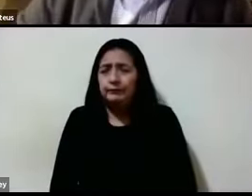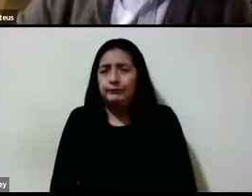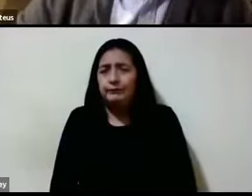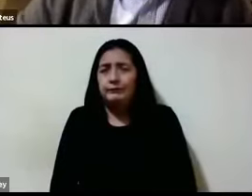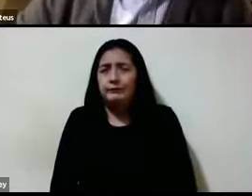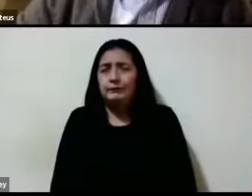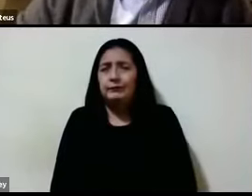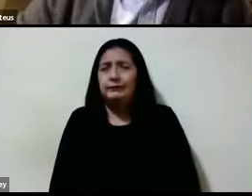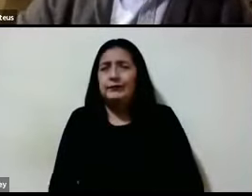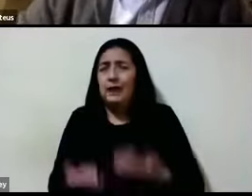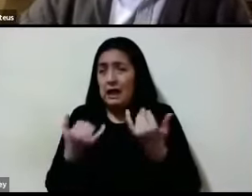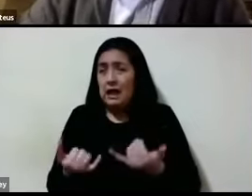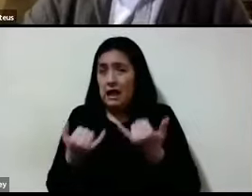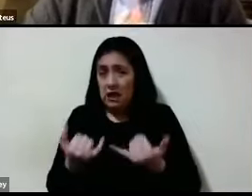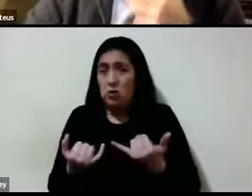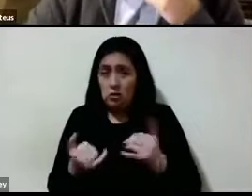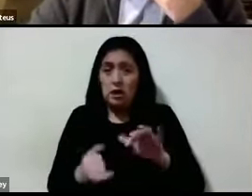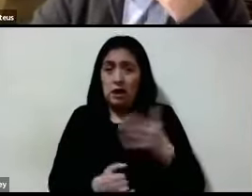Actualmente hay normas